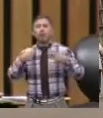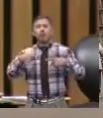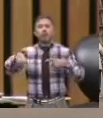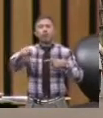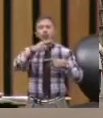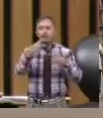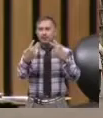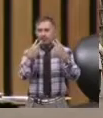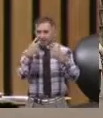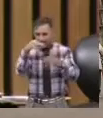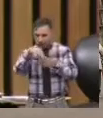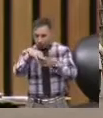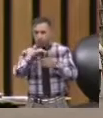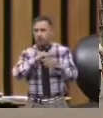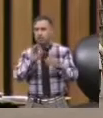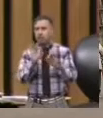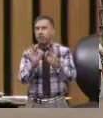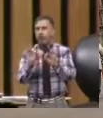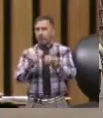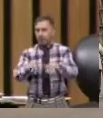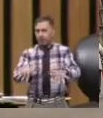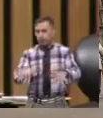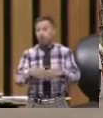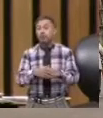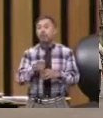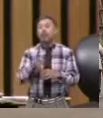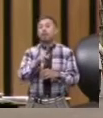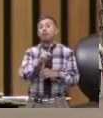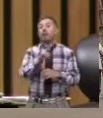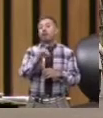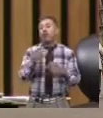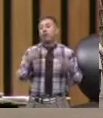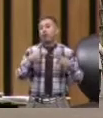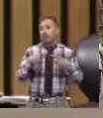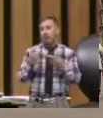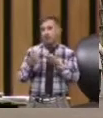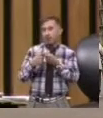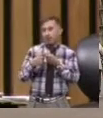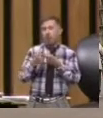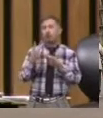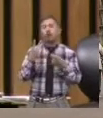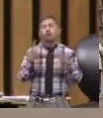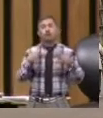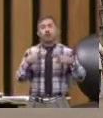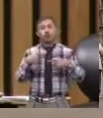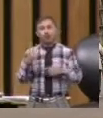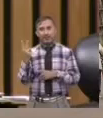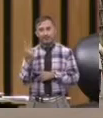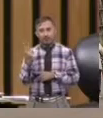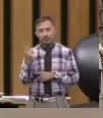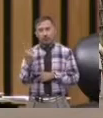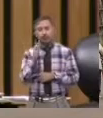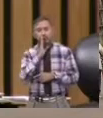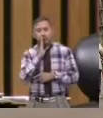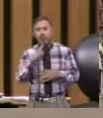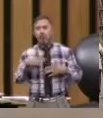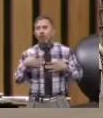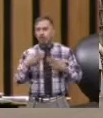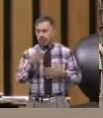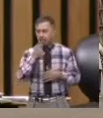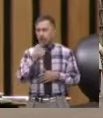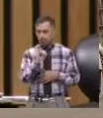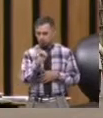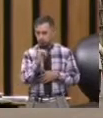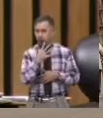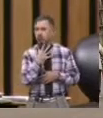hay evidencia de que el partido se encargó de reclutar influencers, dos personas que declararon haber sido reclutadas y